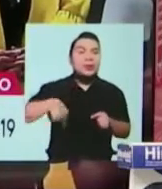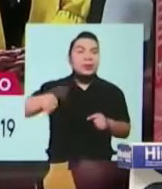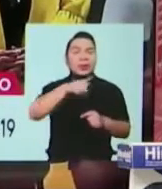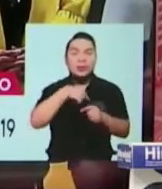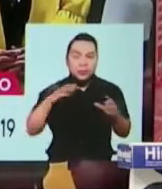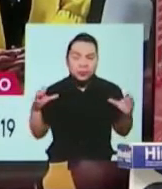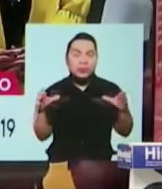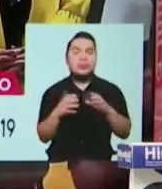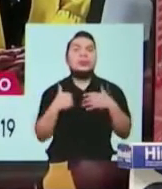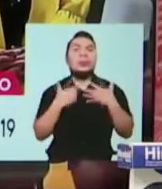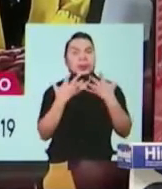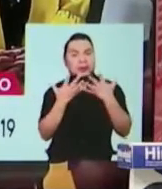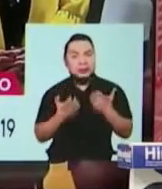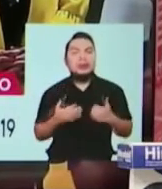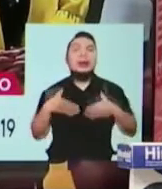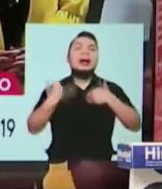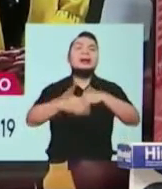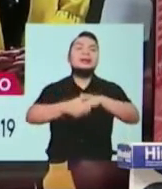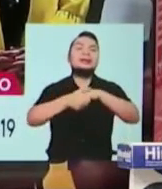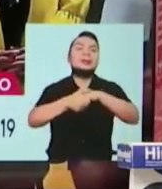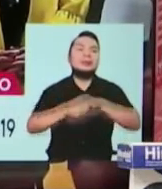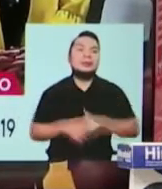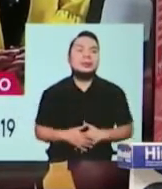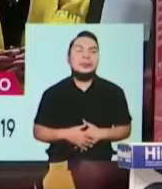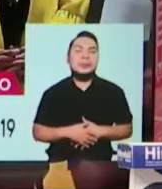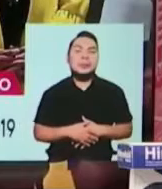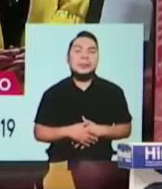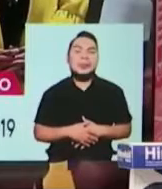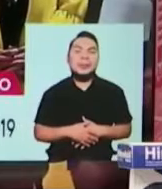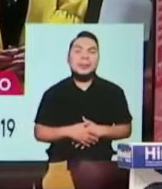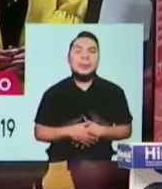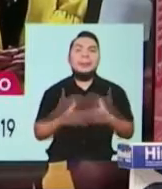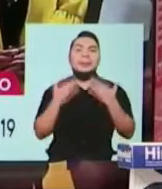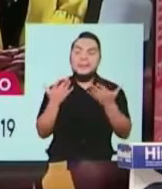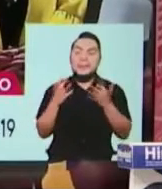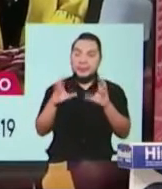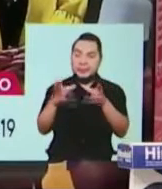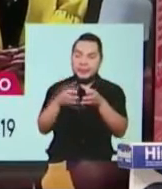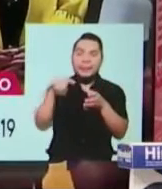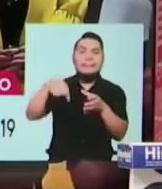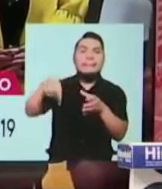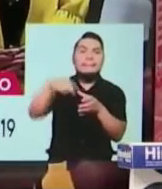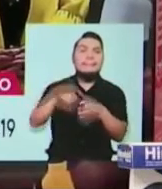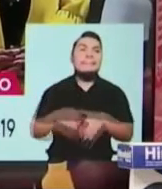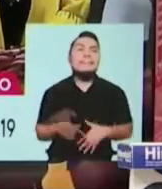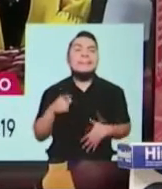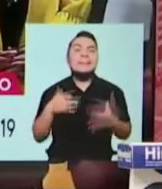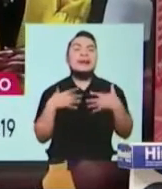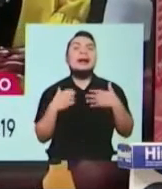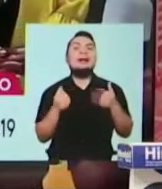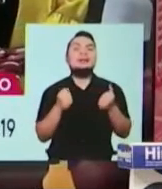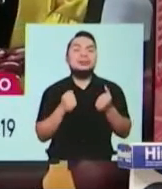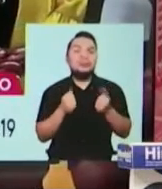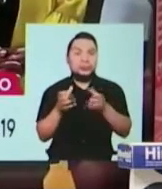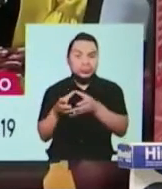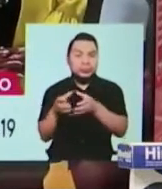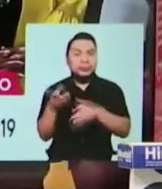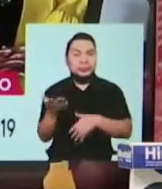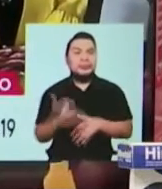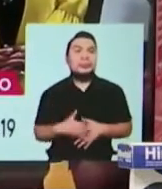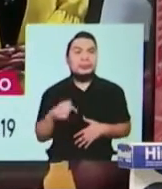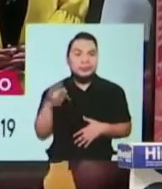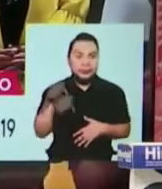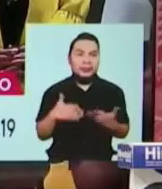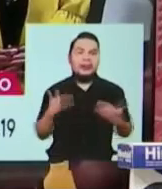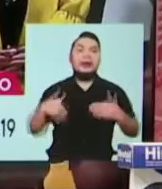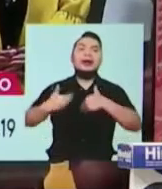los ministerios. No hay ningún mérito en importar vacunas, ningún mérito en importar vacunas. Todos los países del mundo lo han hecho, es algo normal, es un